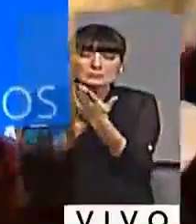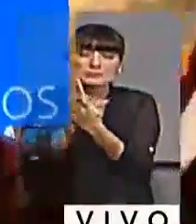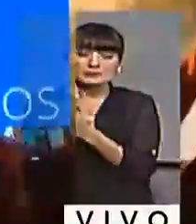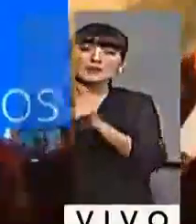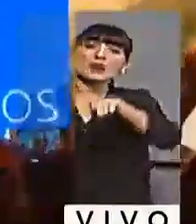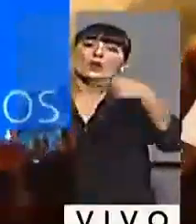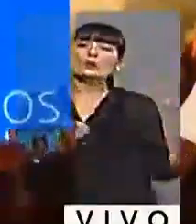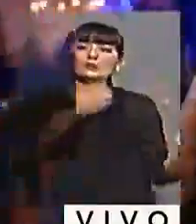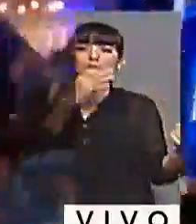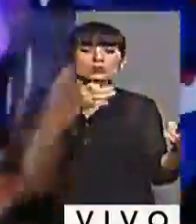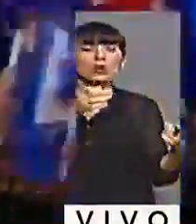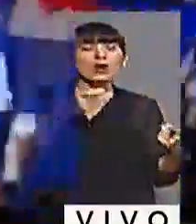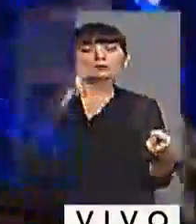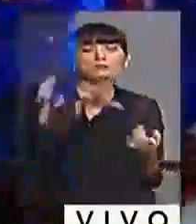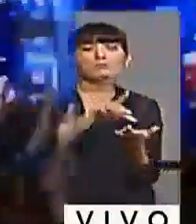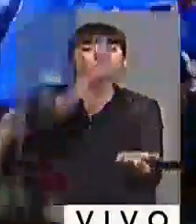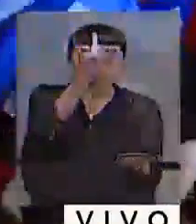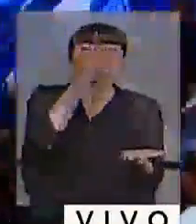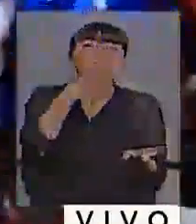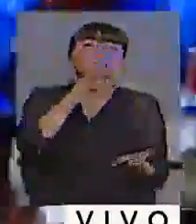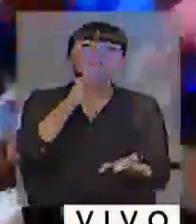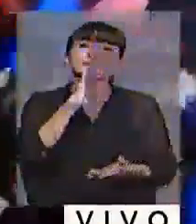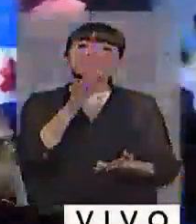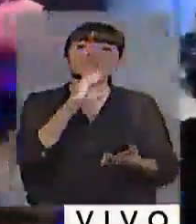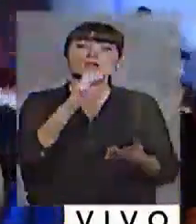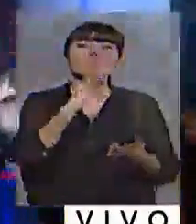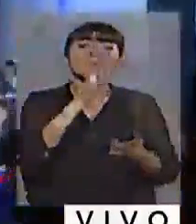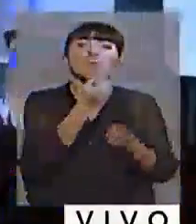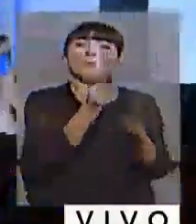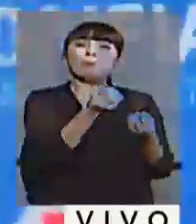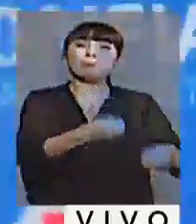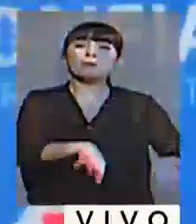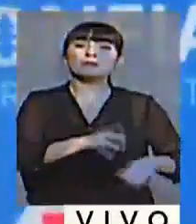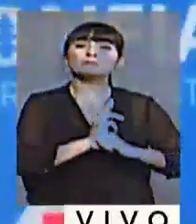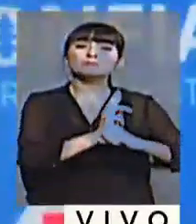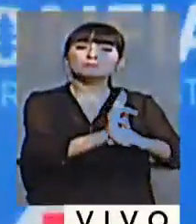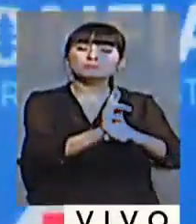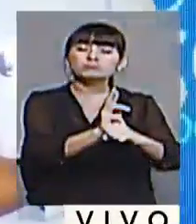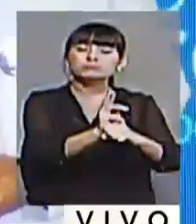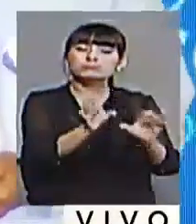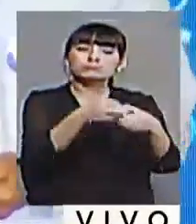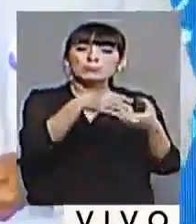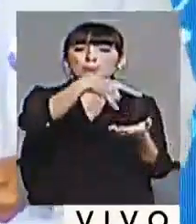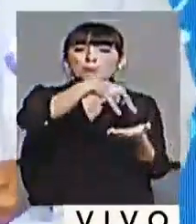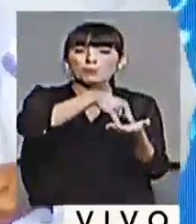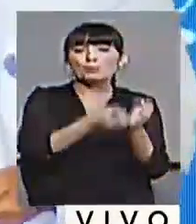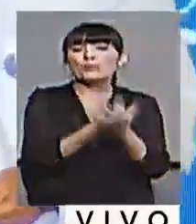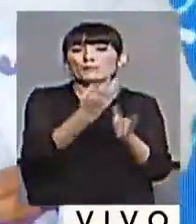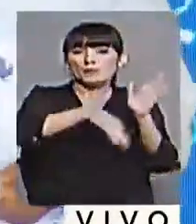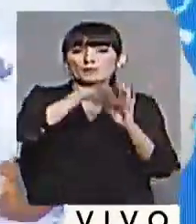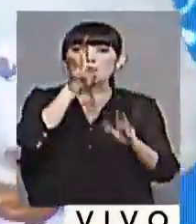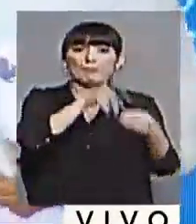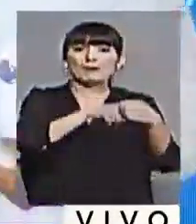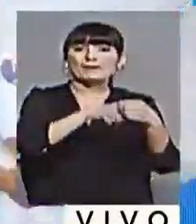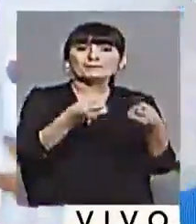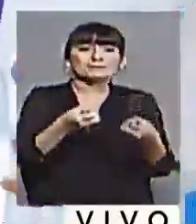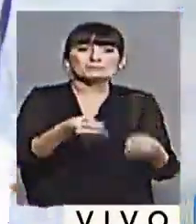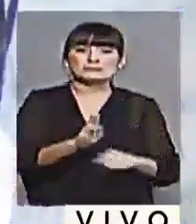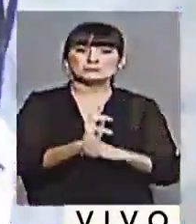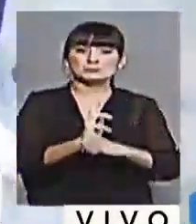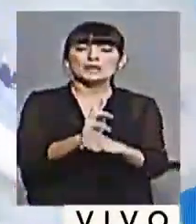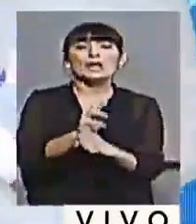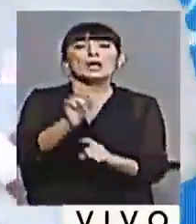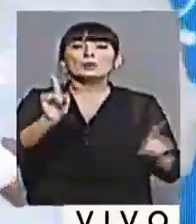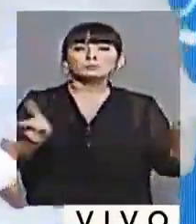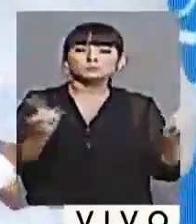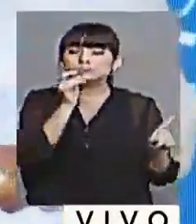de su opción por cuanto la DC ha perdido representatividad parlamentaria como parte de la nueva mayoría y por último no son pocos los que auguran el